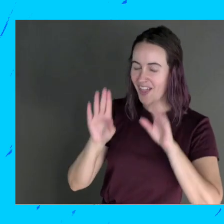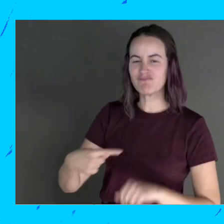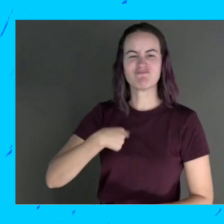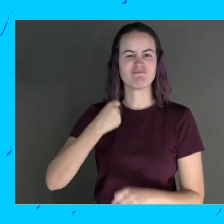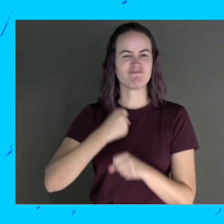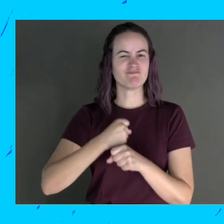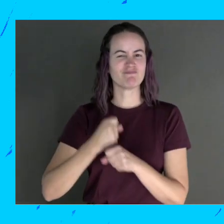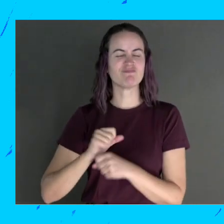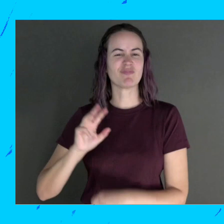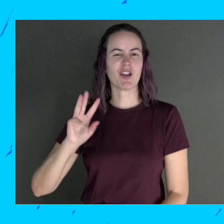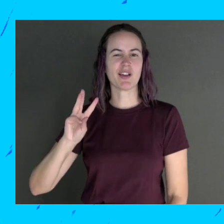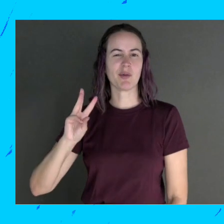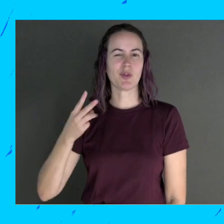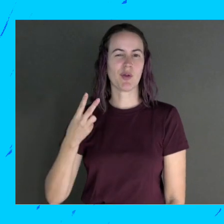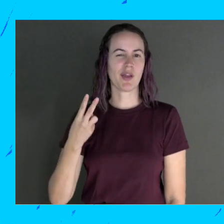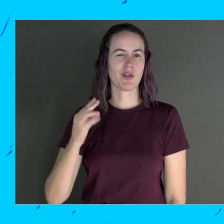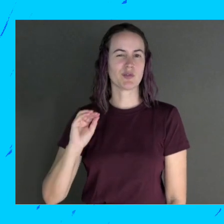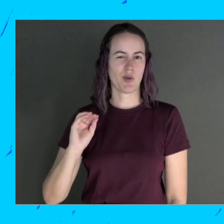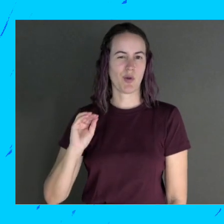Yo soy de la OMS.